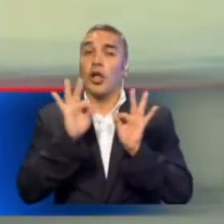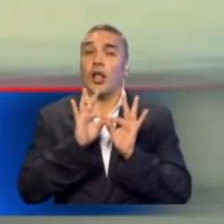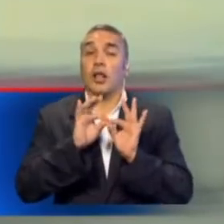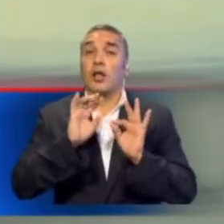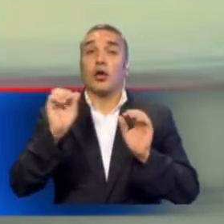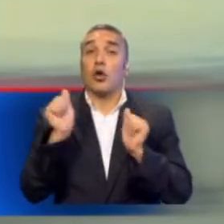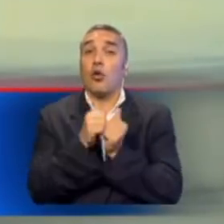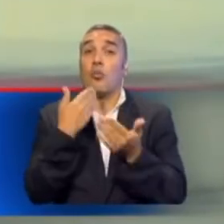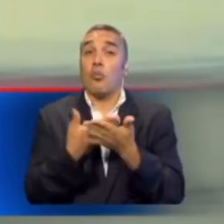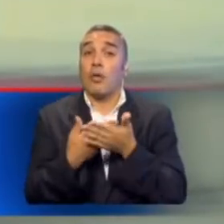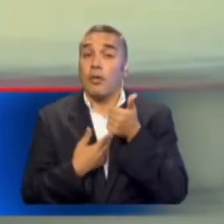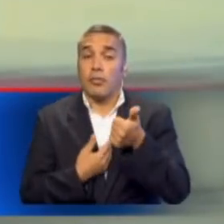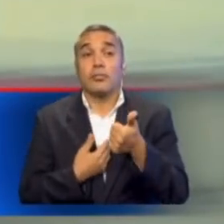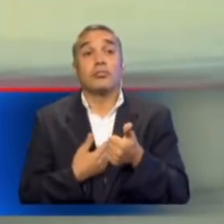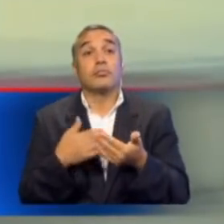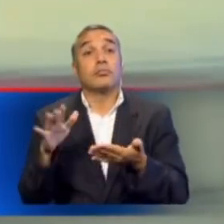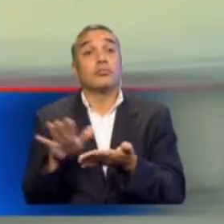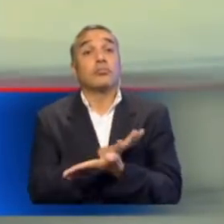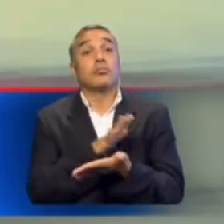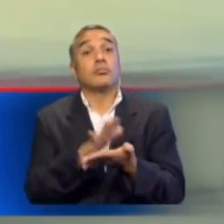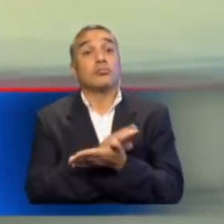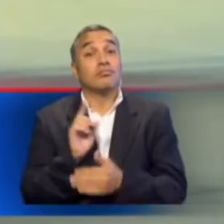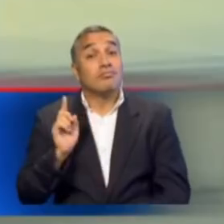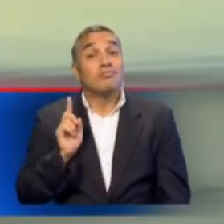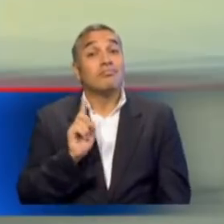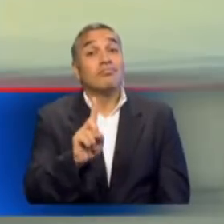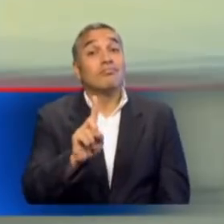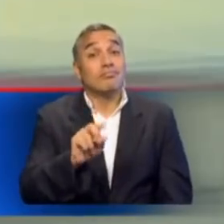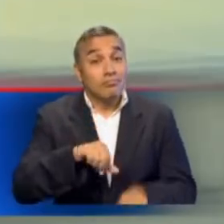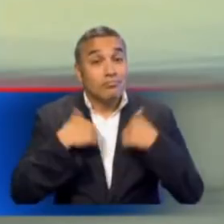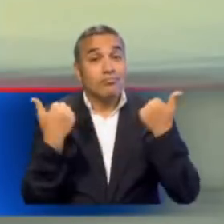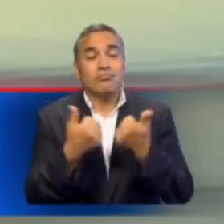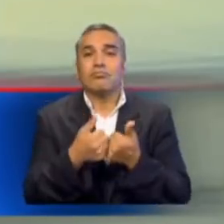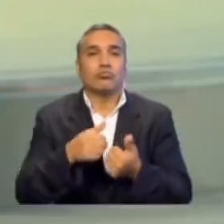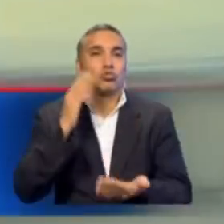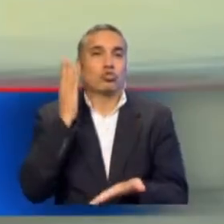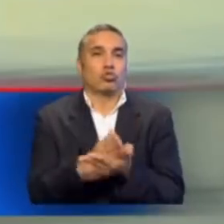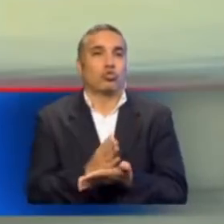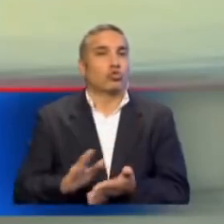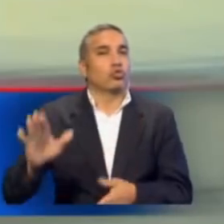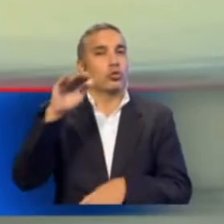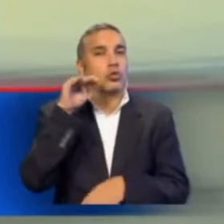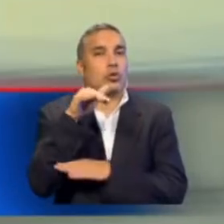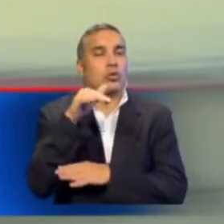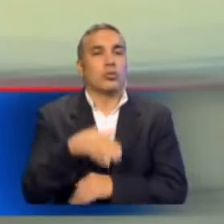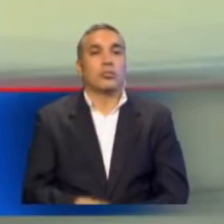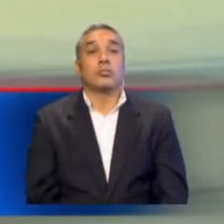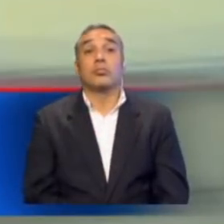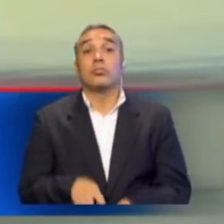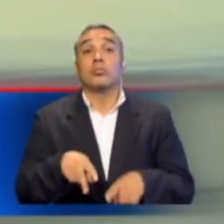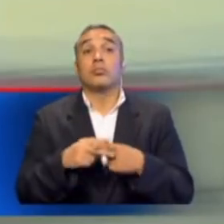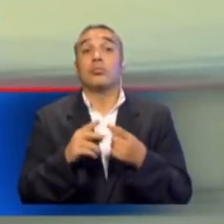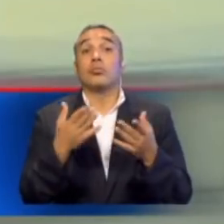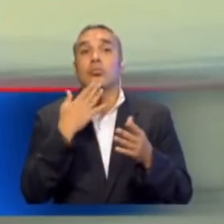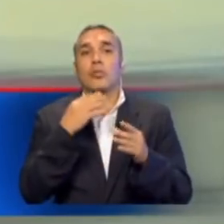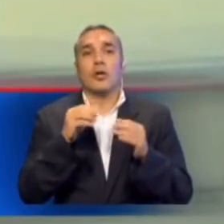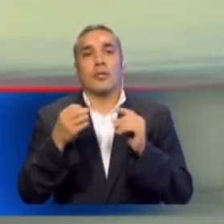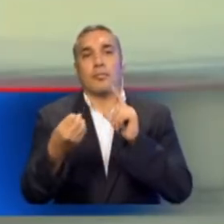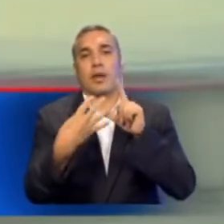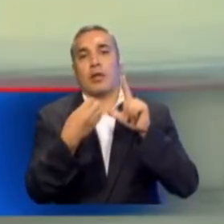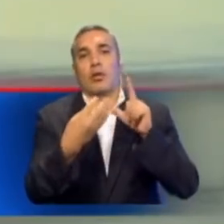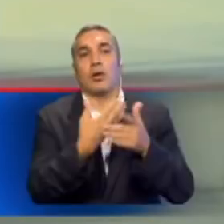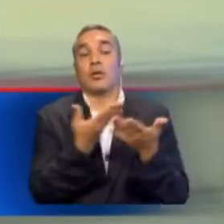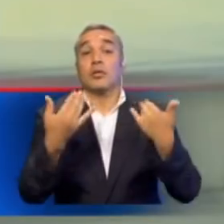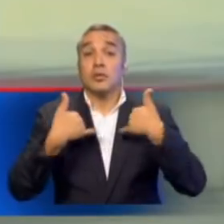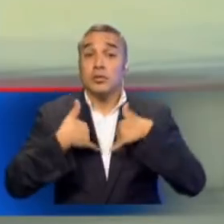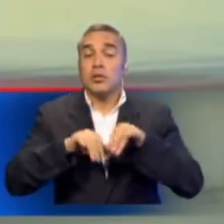debidamente comprobadas. Las clases presenciales continúan suspendidas a nivel nacional y se realizarán en modalidad virtual.